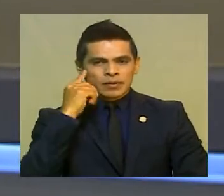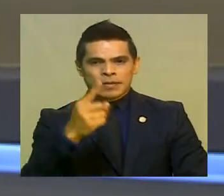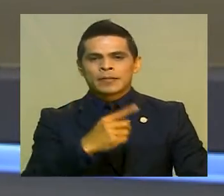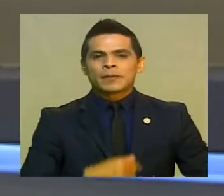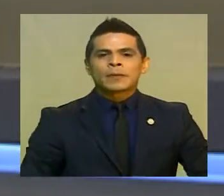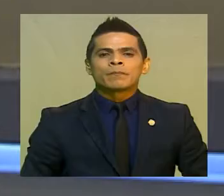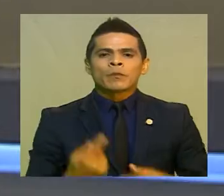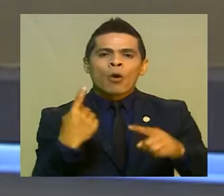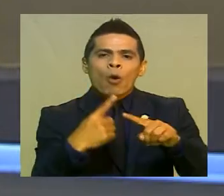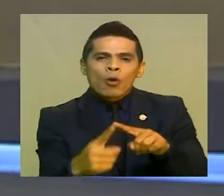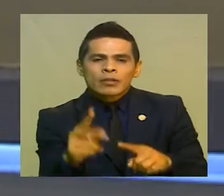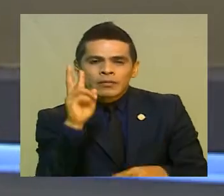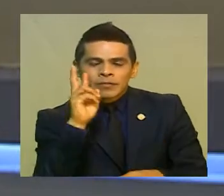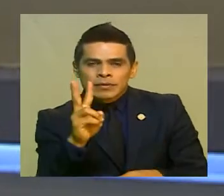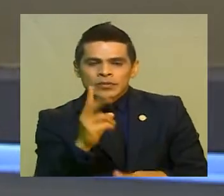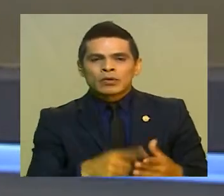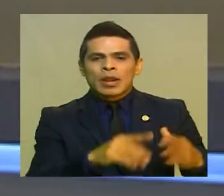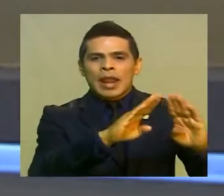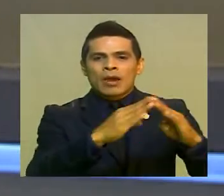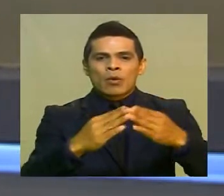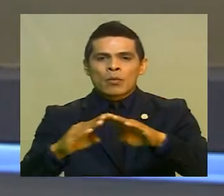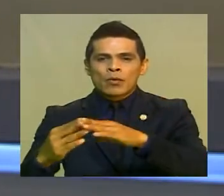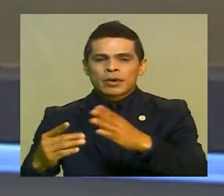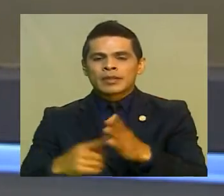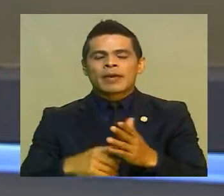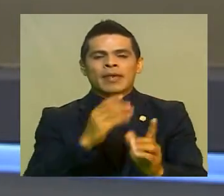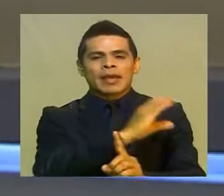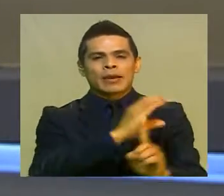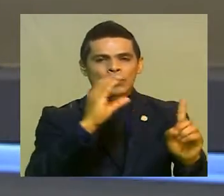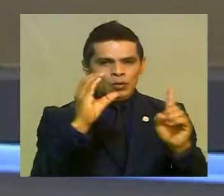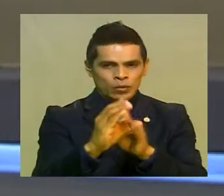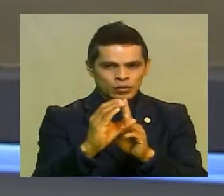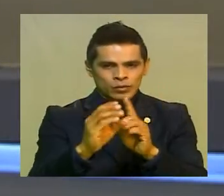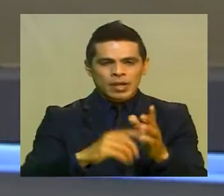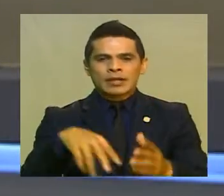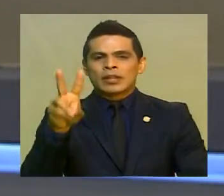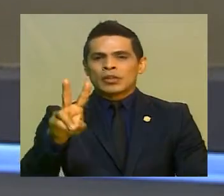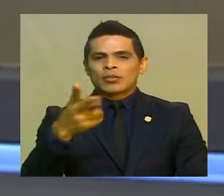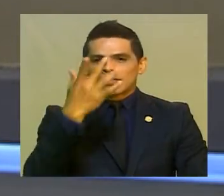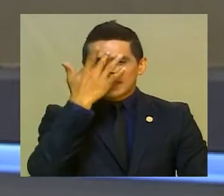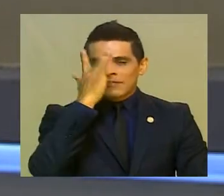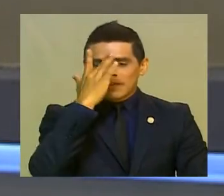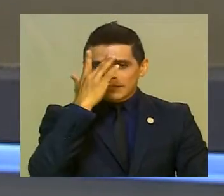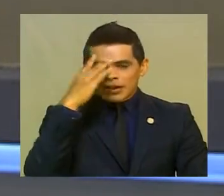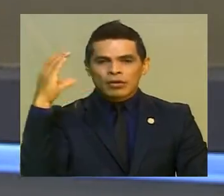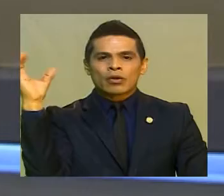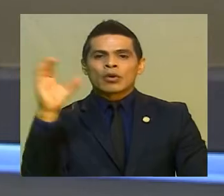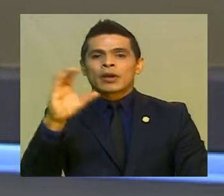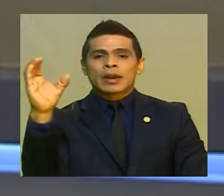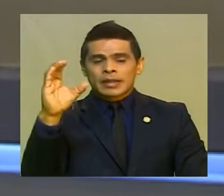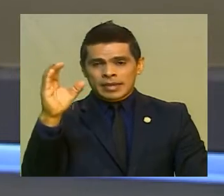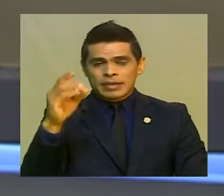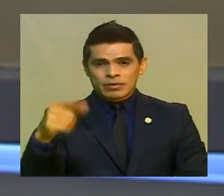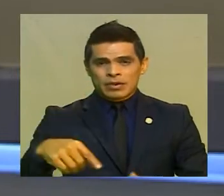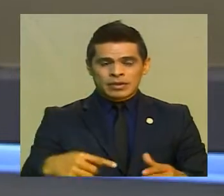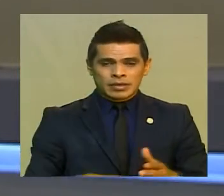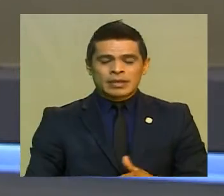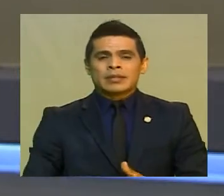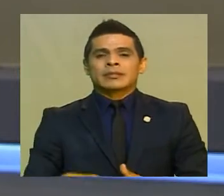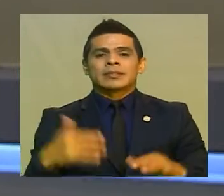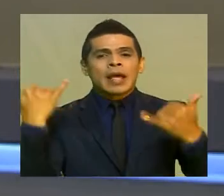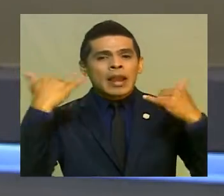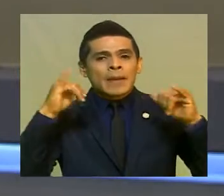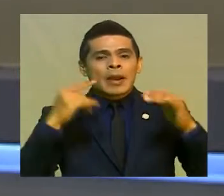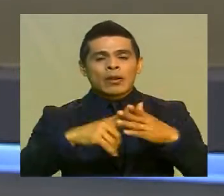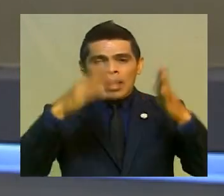que ocurre en nuestras comunidades especialmente en el tema cultural este 2 de febrero los caraqueños celebraron el día de la virgen de la candelaria